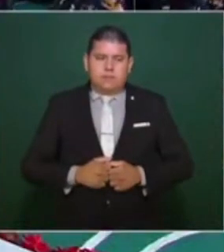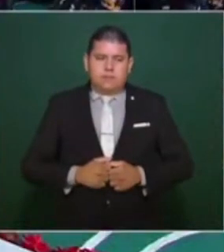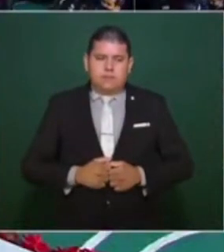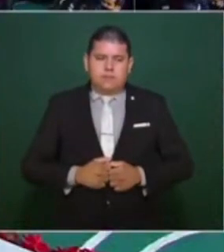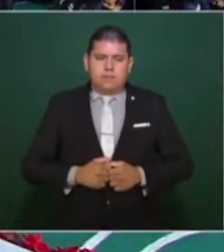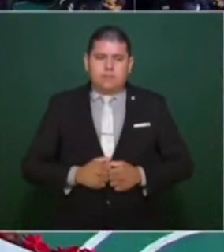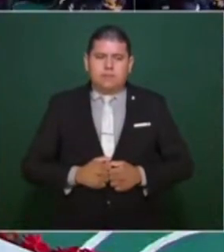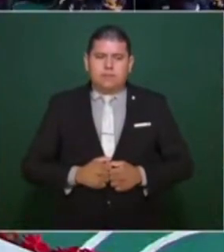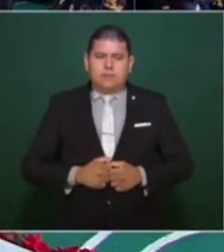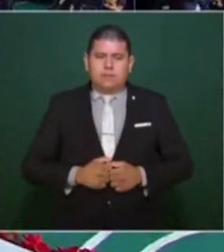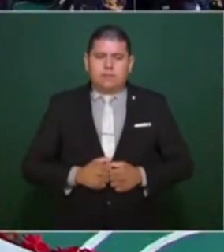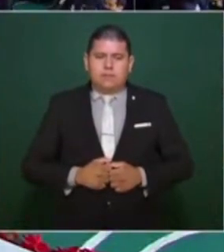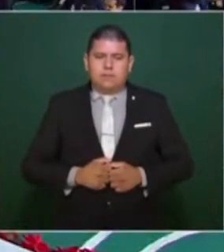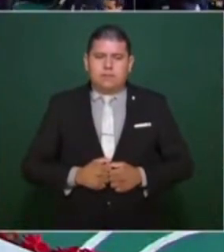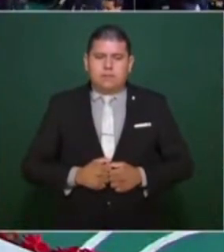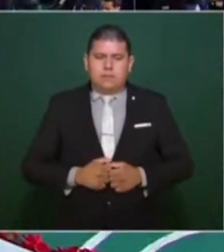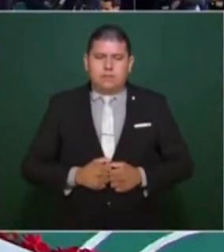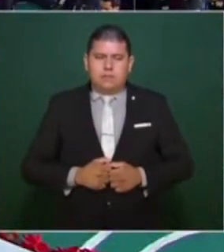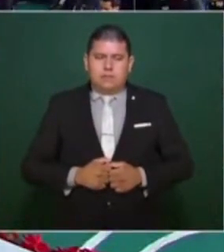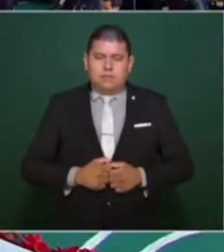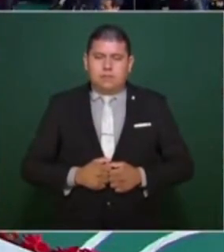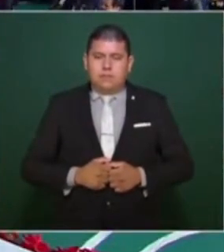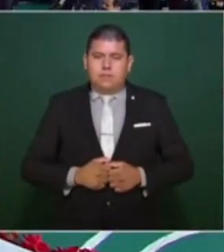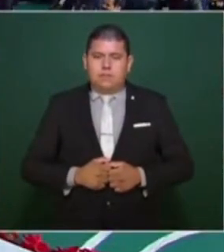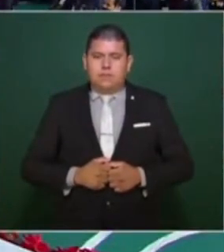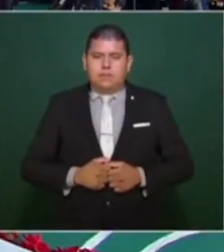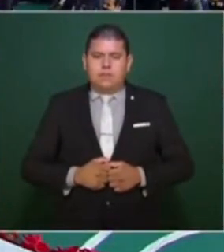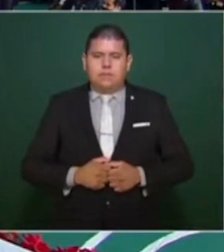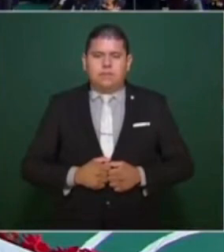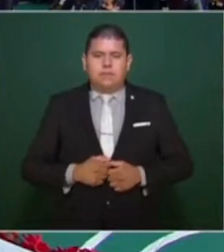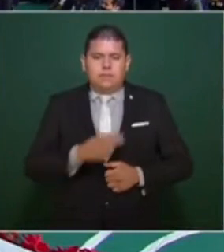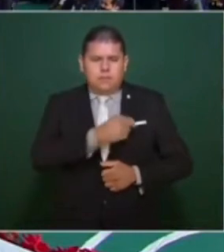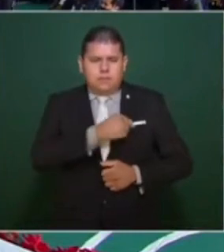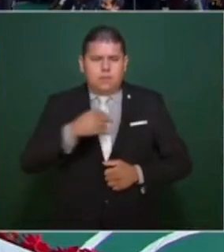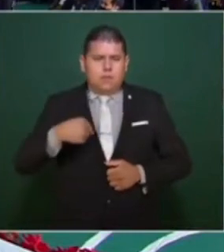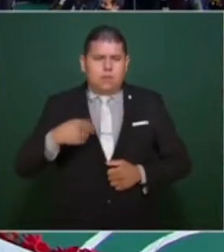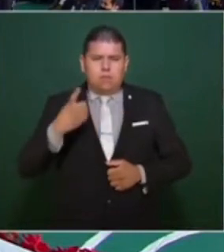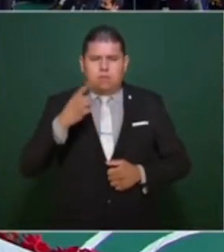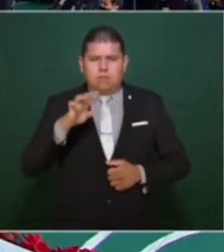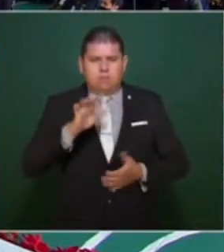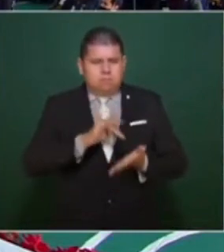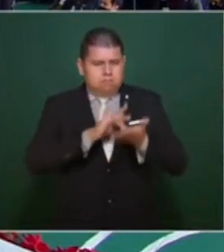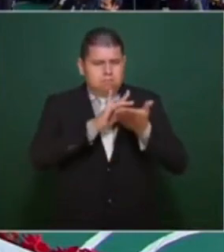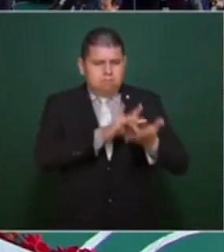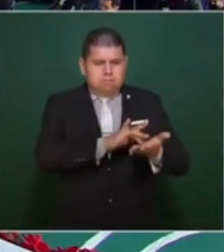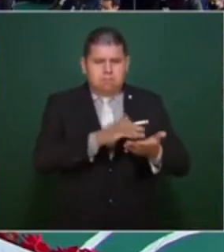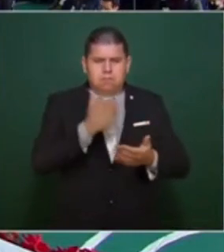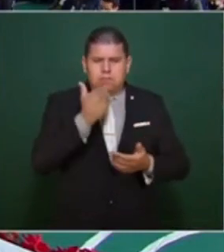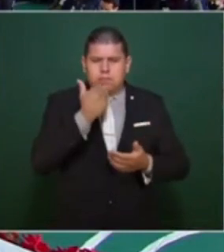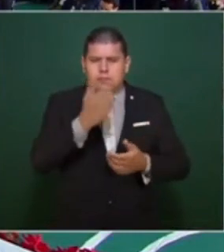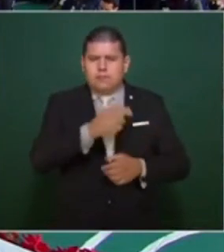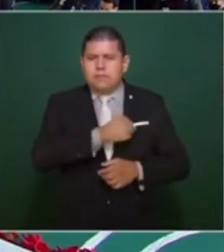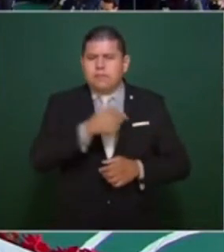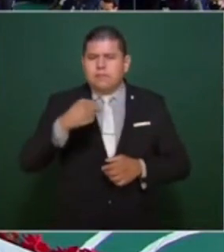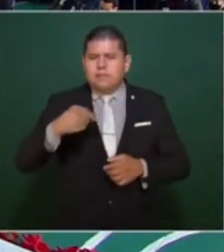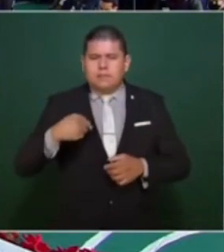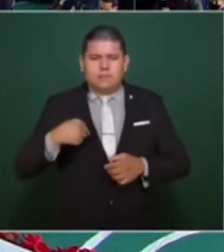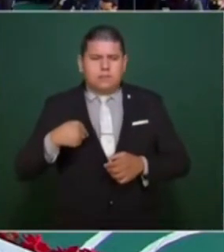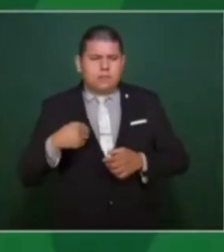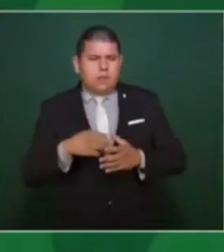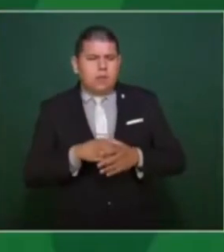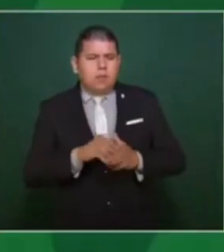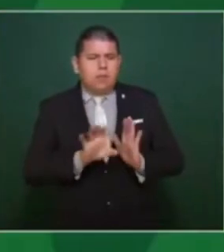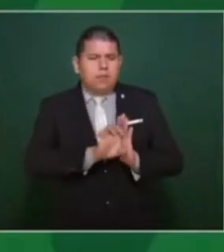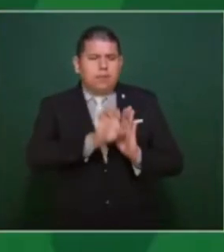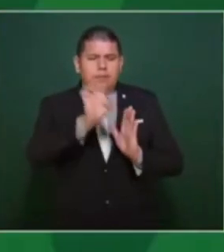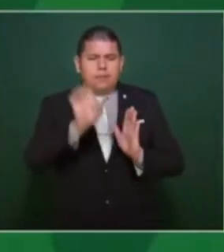Nosotros vamos a apoyar al doctor, y sí es cosa de convencer a los que